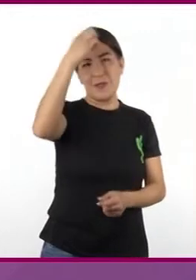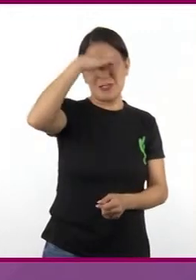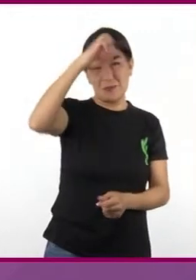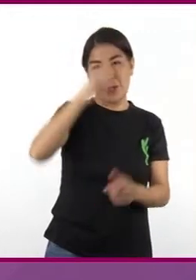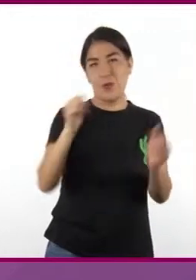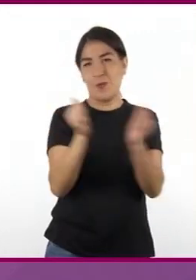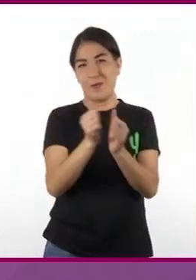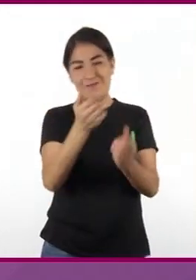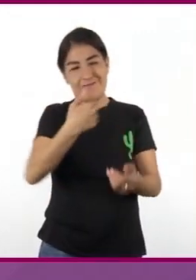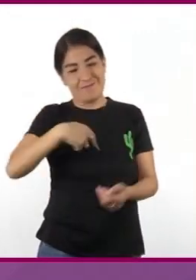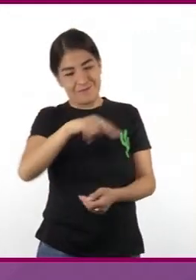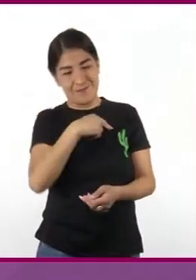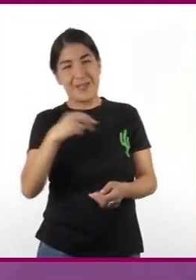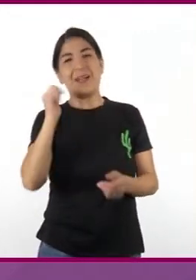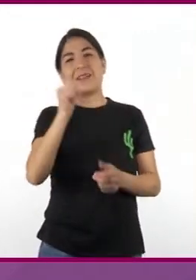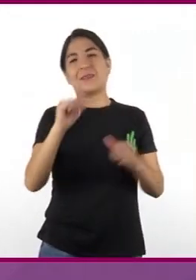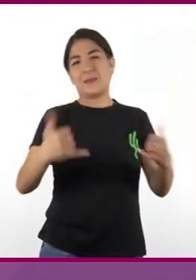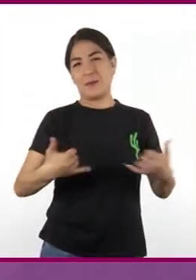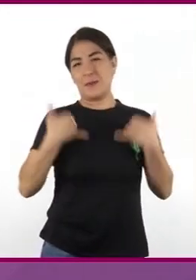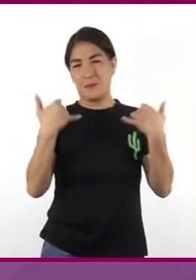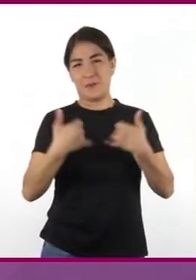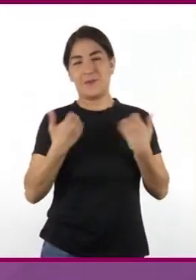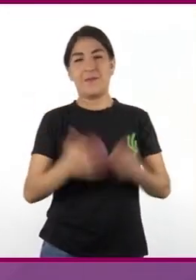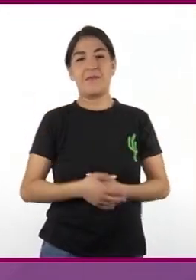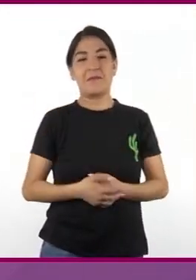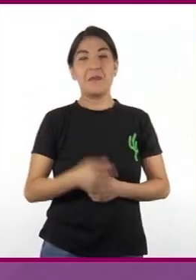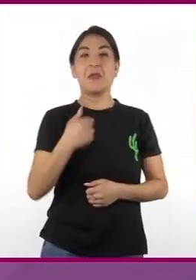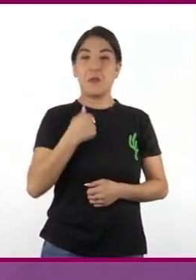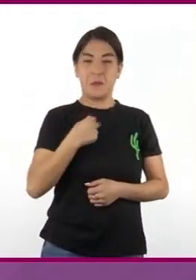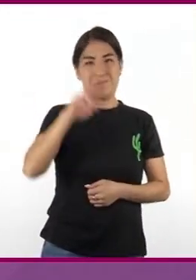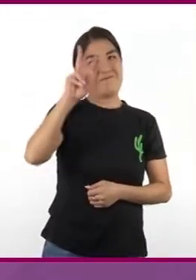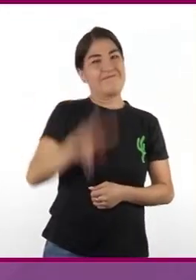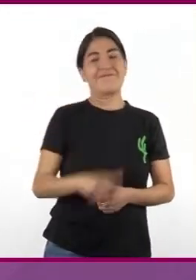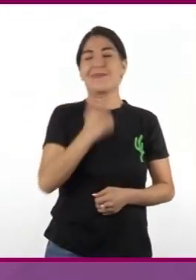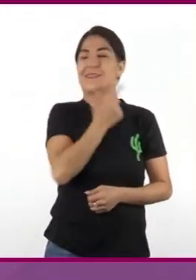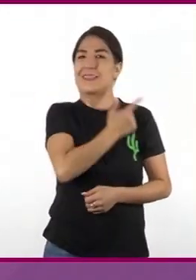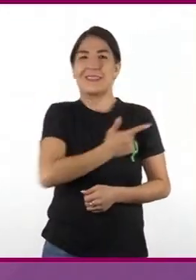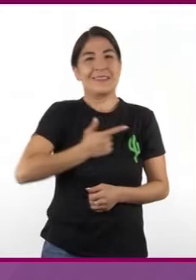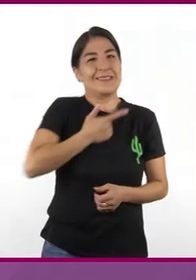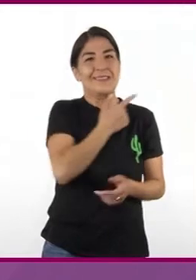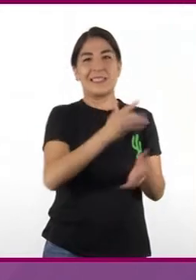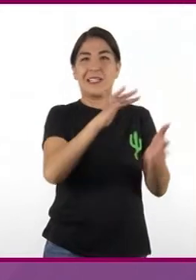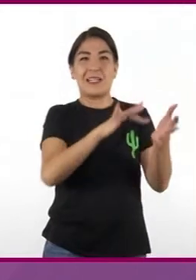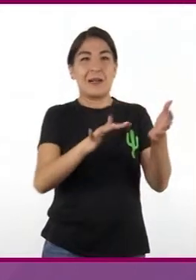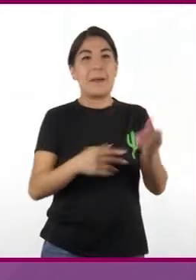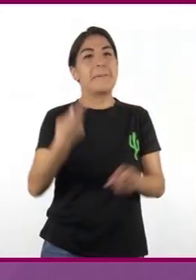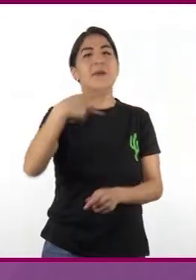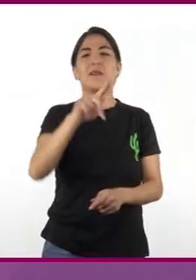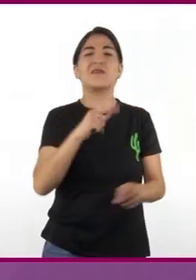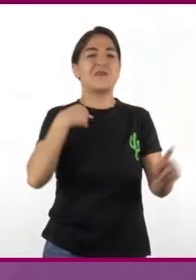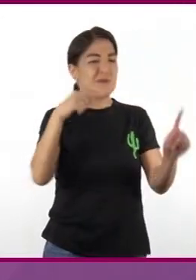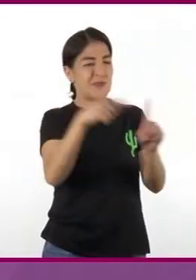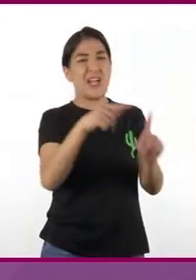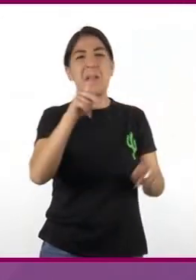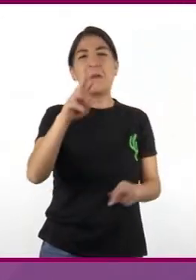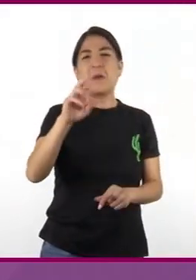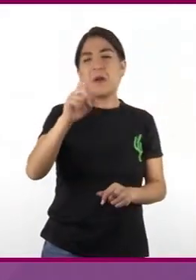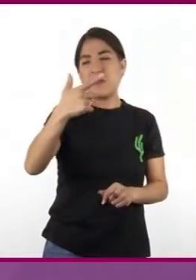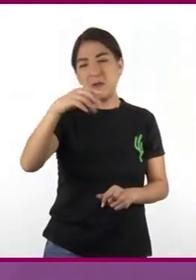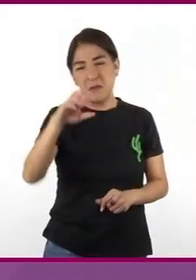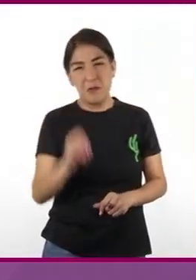los adolescentes. Debo confesar que me encanta leer, sin embargo, normalmente evito los prólogos,